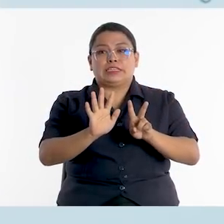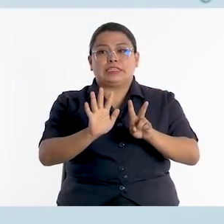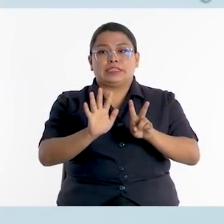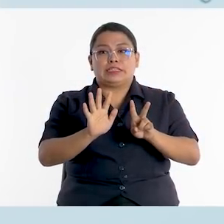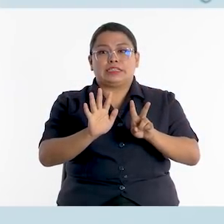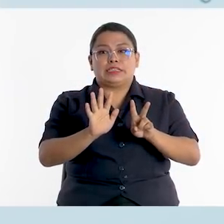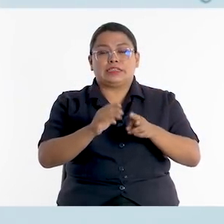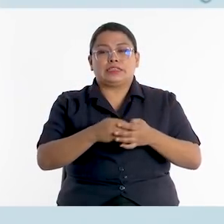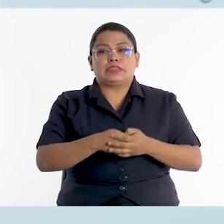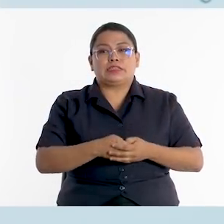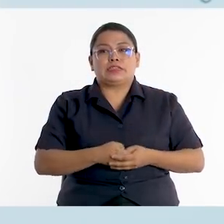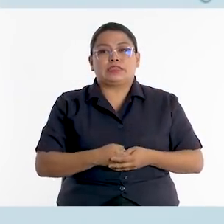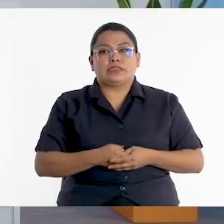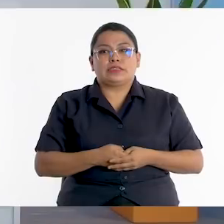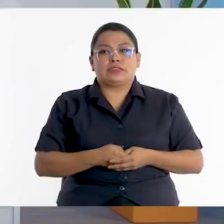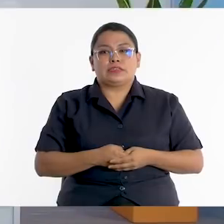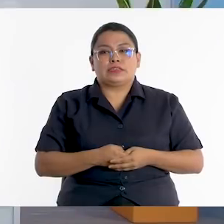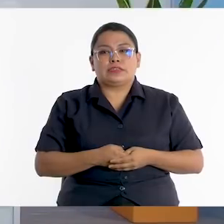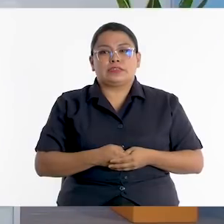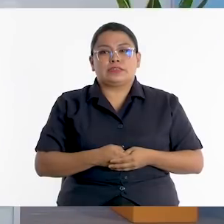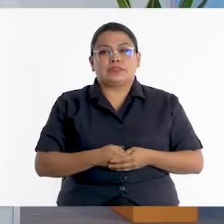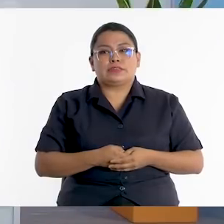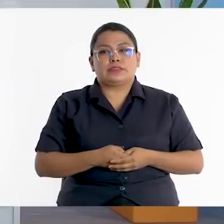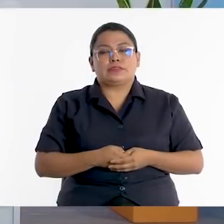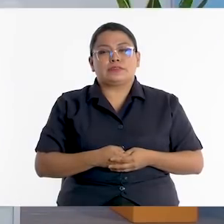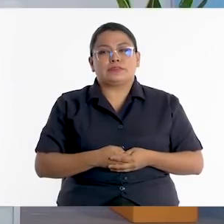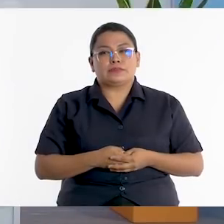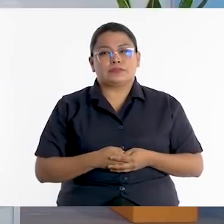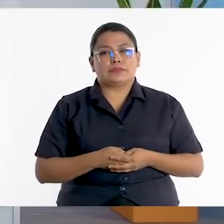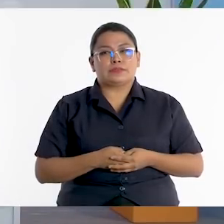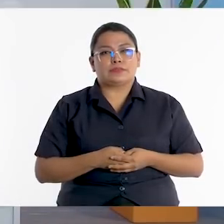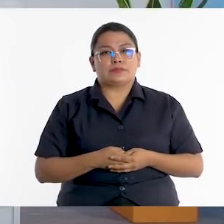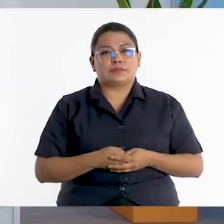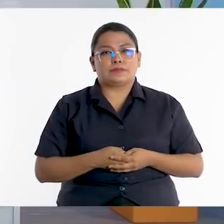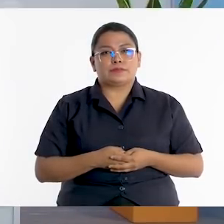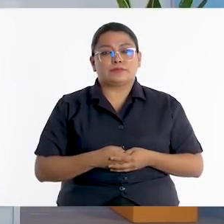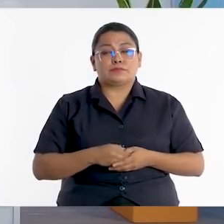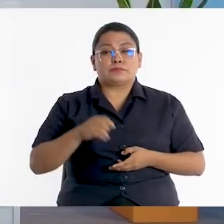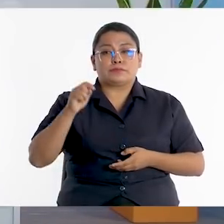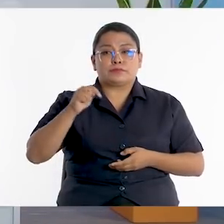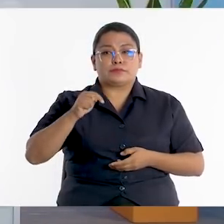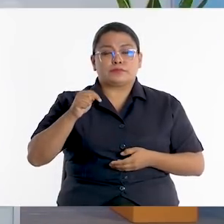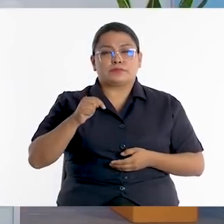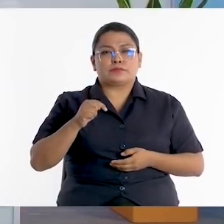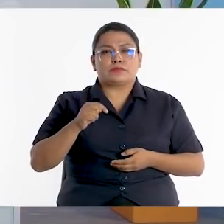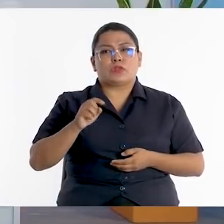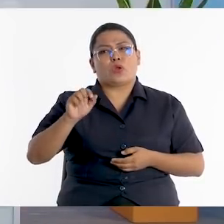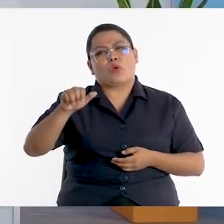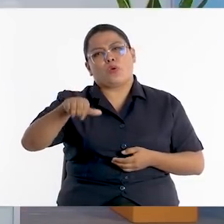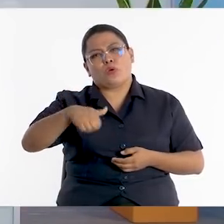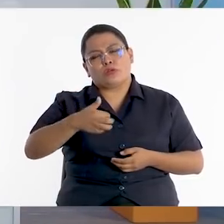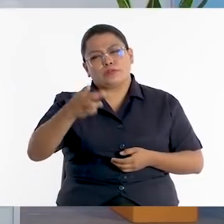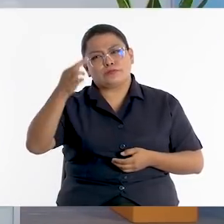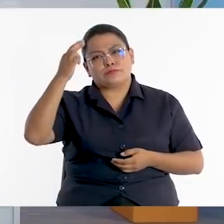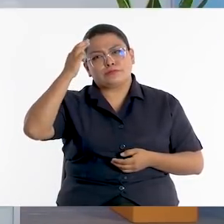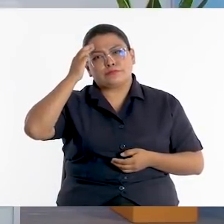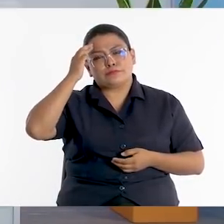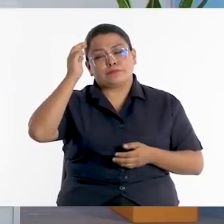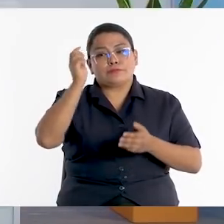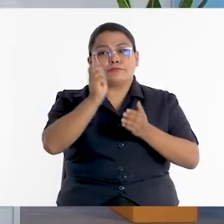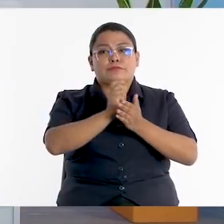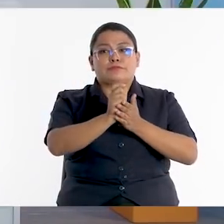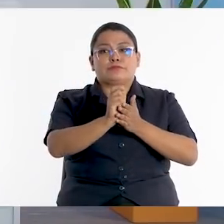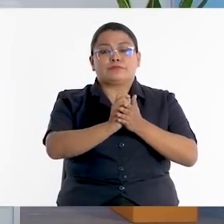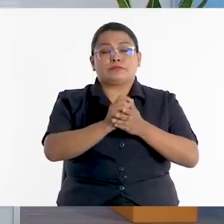es a 20. Ahora, ¿cuál sería la otra razón que podemos